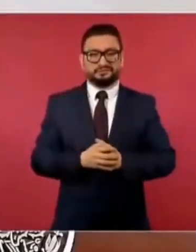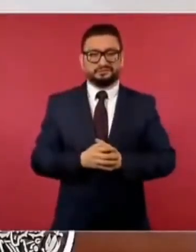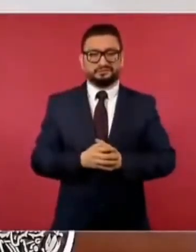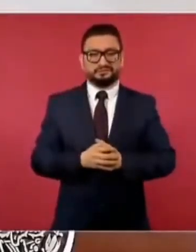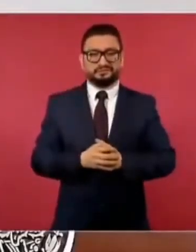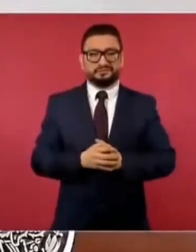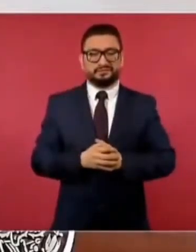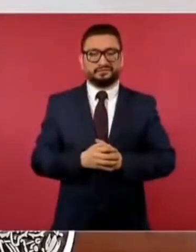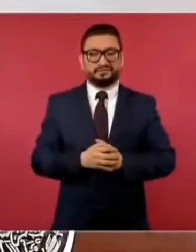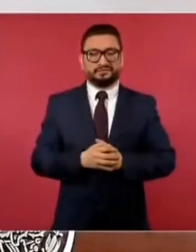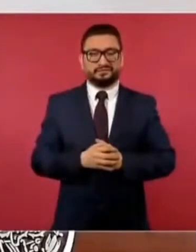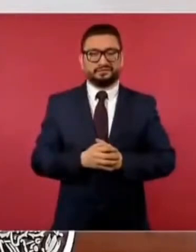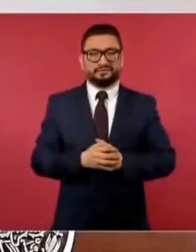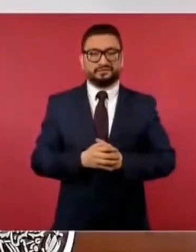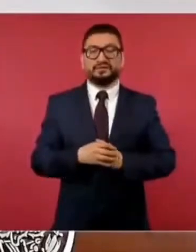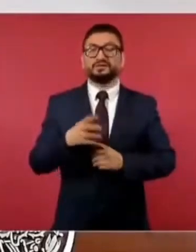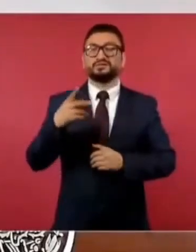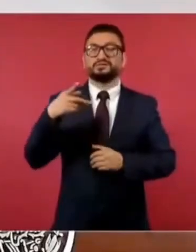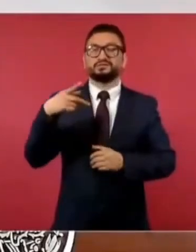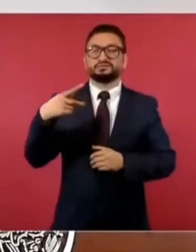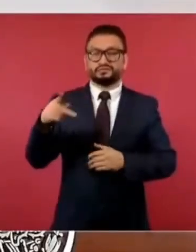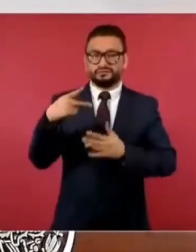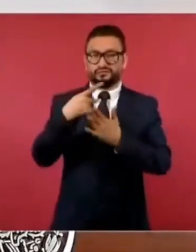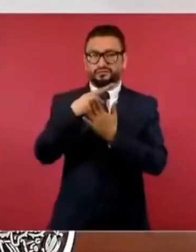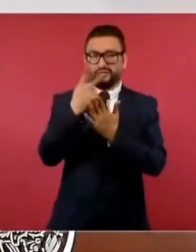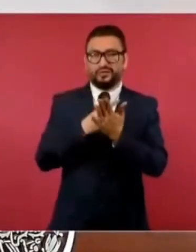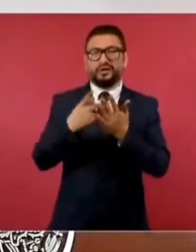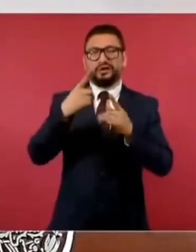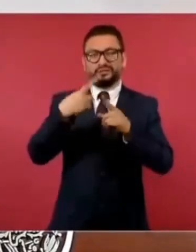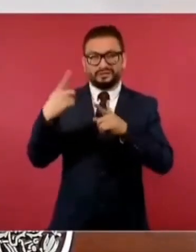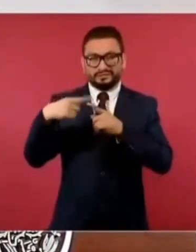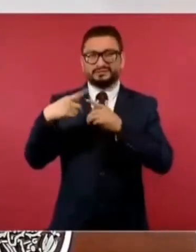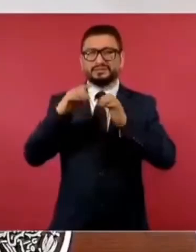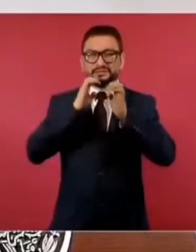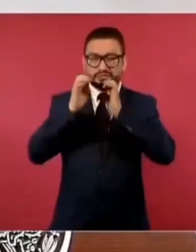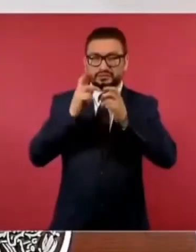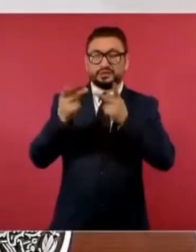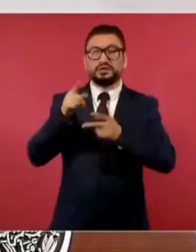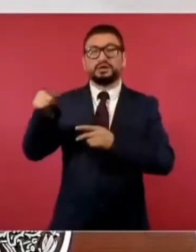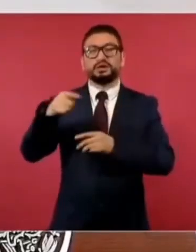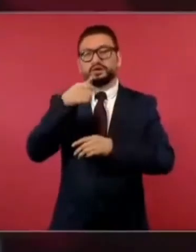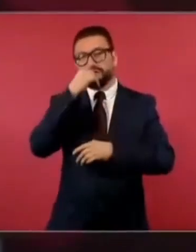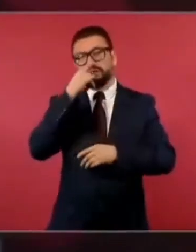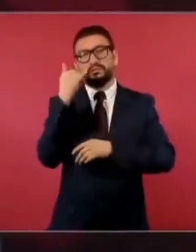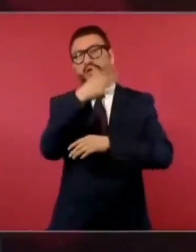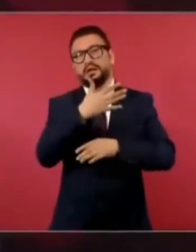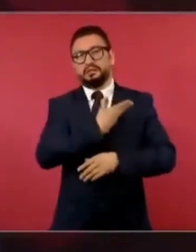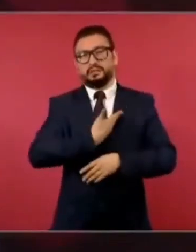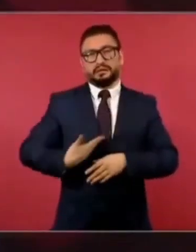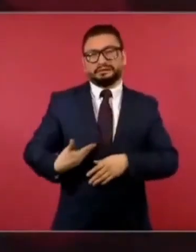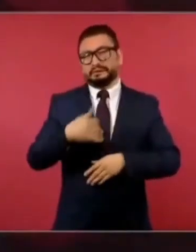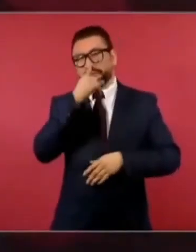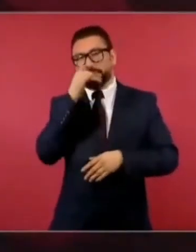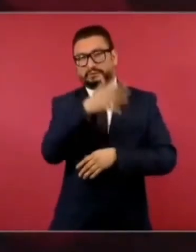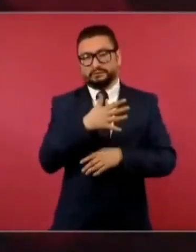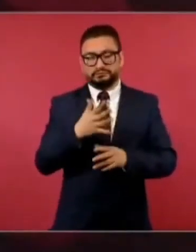y los que llegan a su programa y muchos otros hasta insultan al presidente.